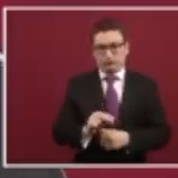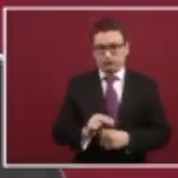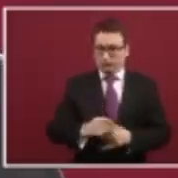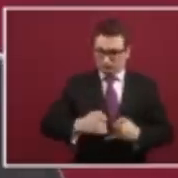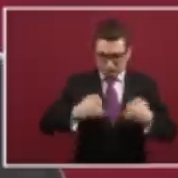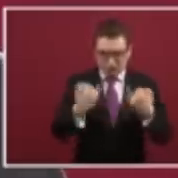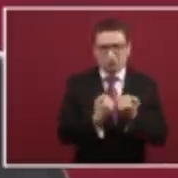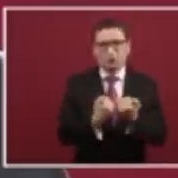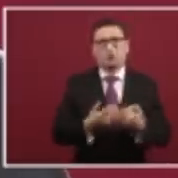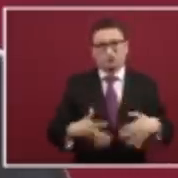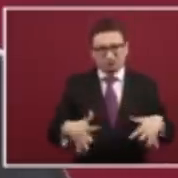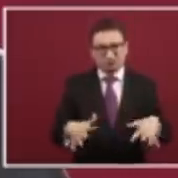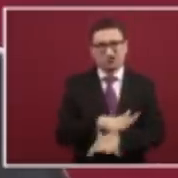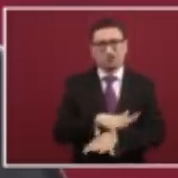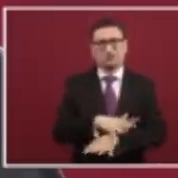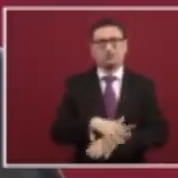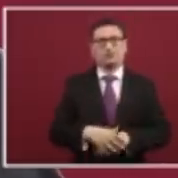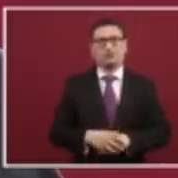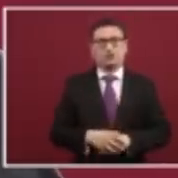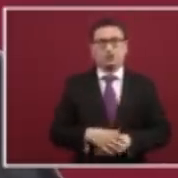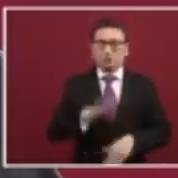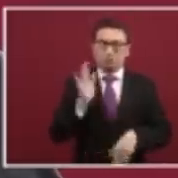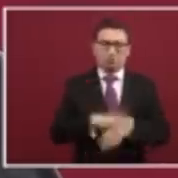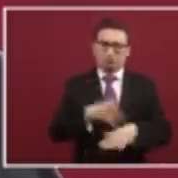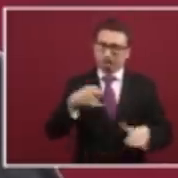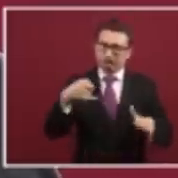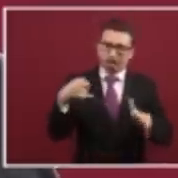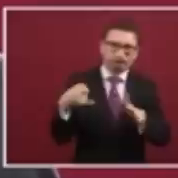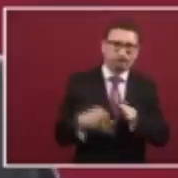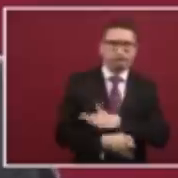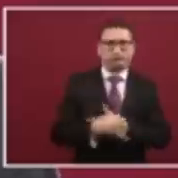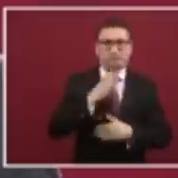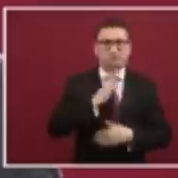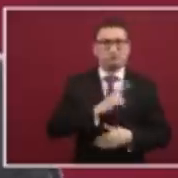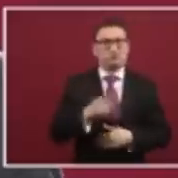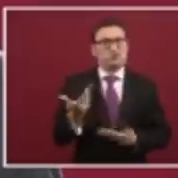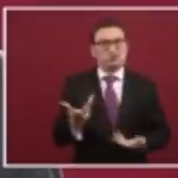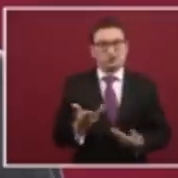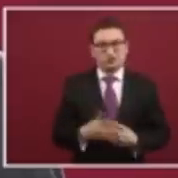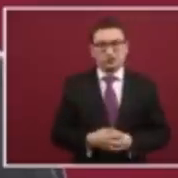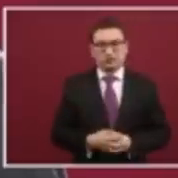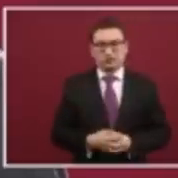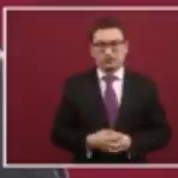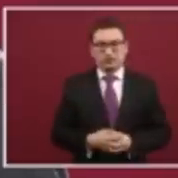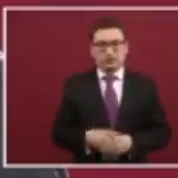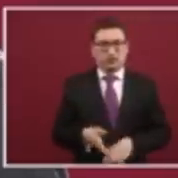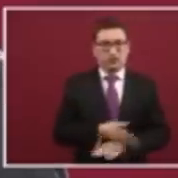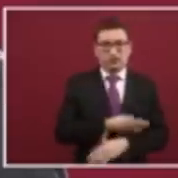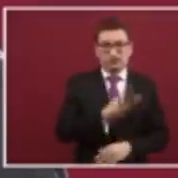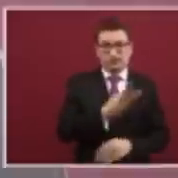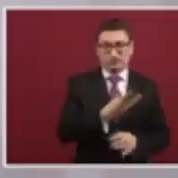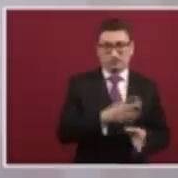igual o más profunda que las tres transformaciones que han habido.